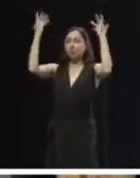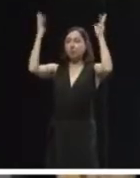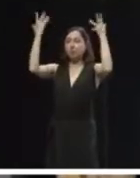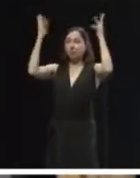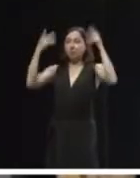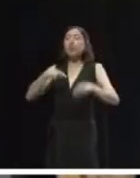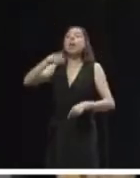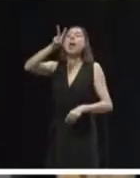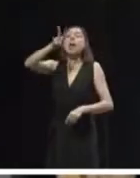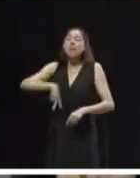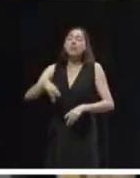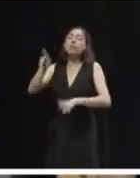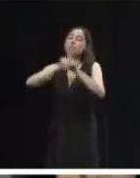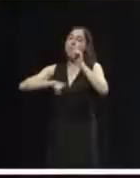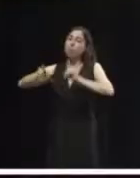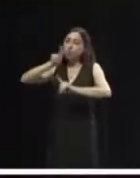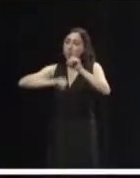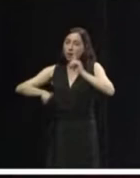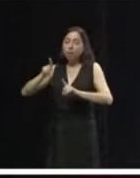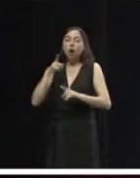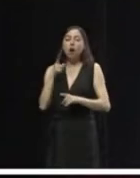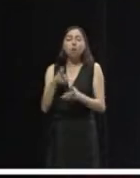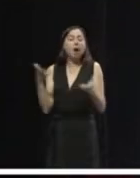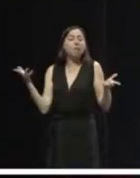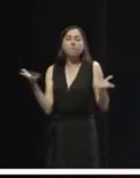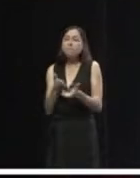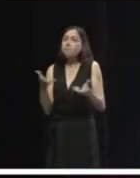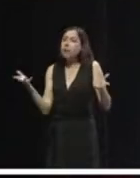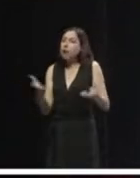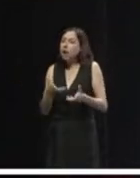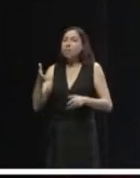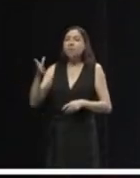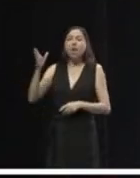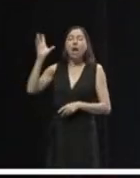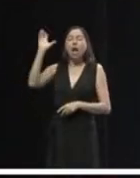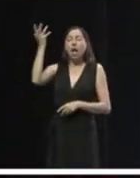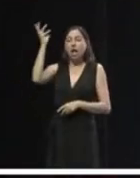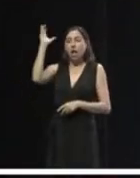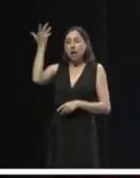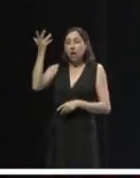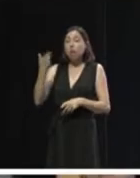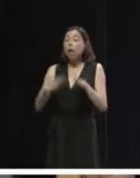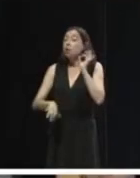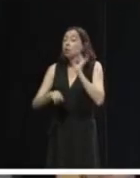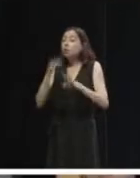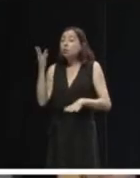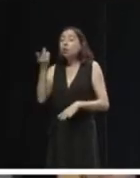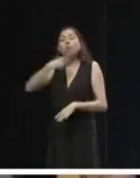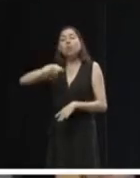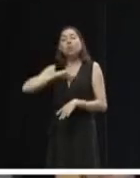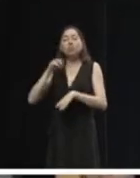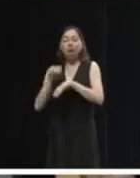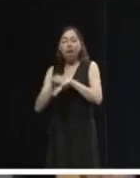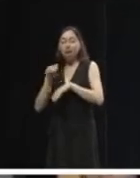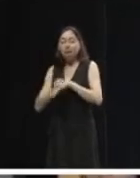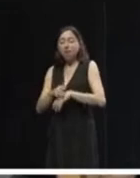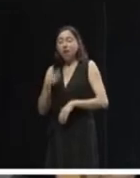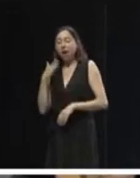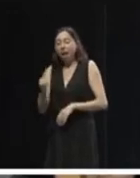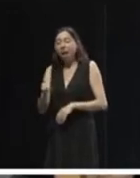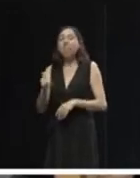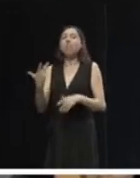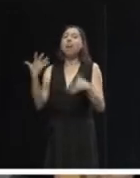Es un problema y una emergencia climática. Y afortunadamente tenemos unos grandes amigos, los